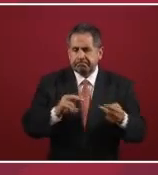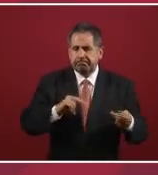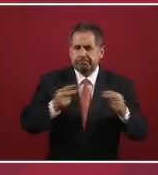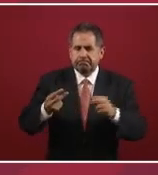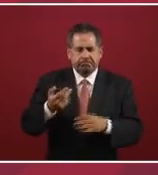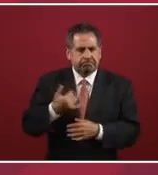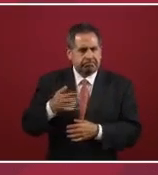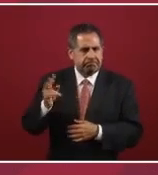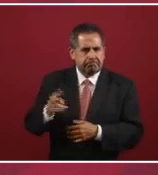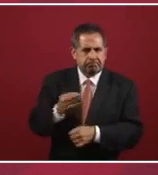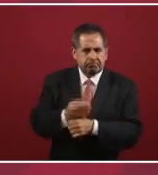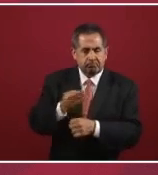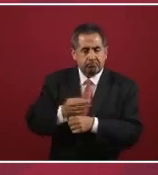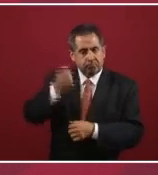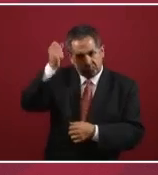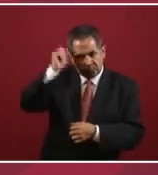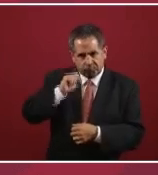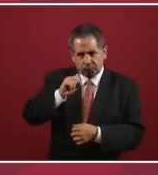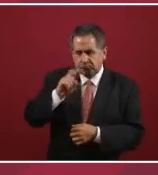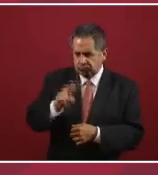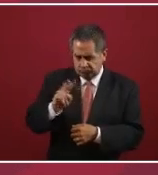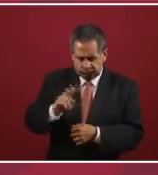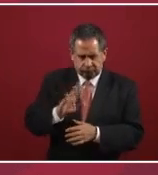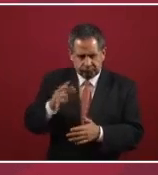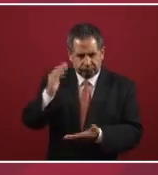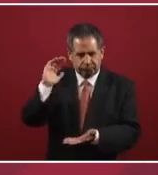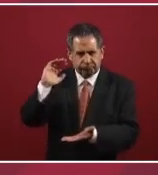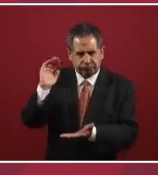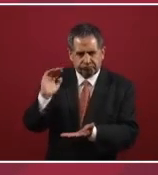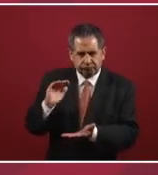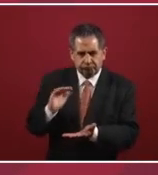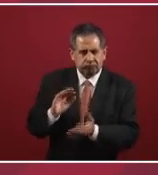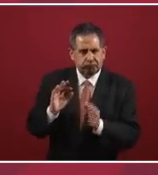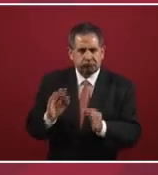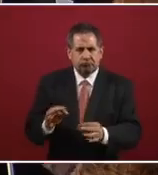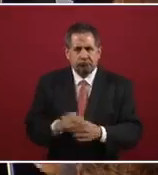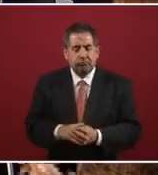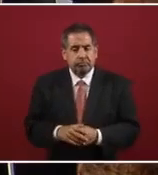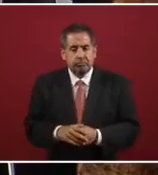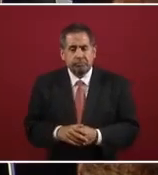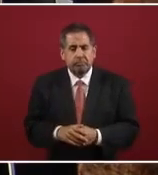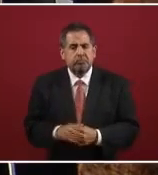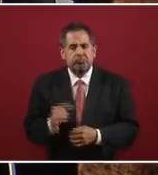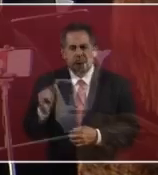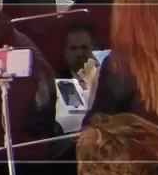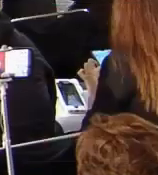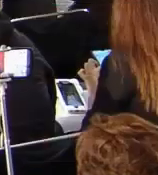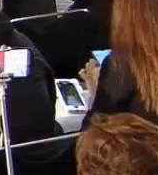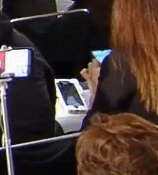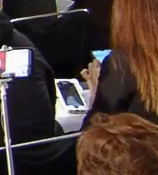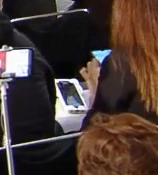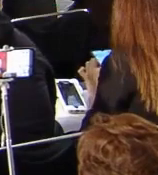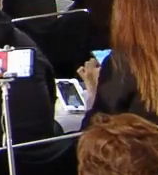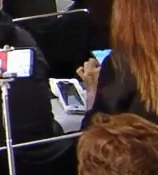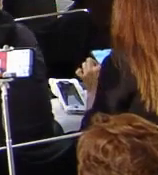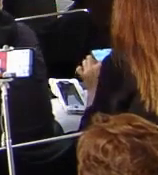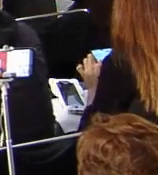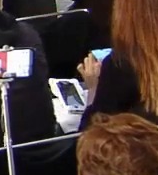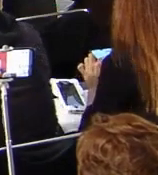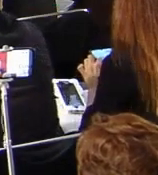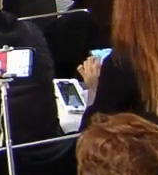cierto que en el caso de sinaloa ha habido disminución hemos tenido en los últimos tiempos ahí